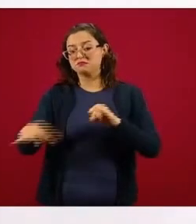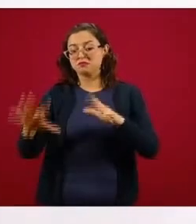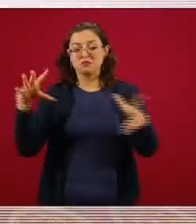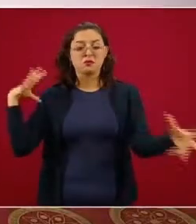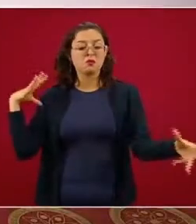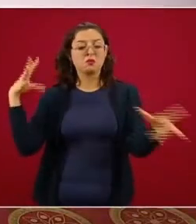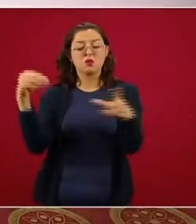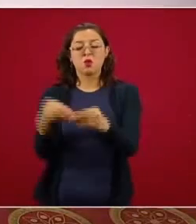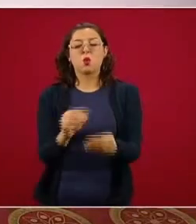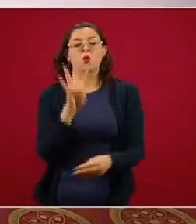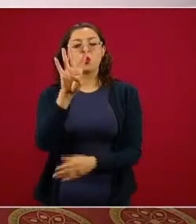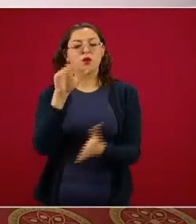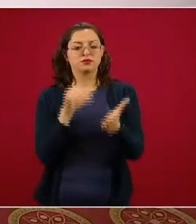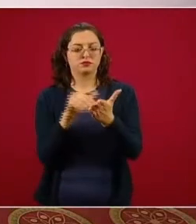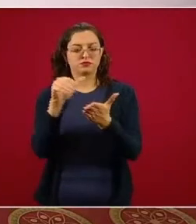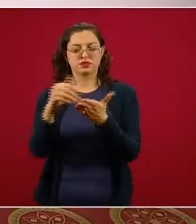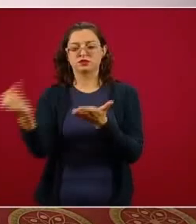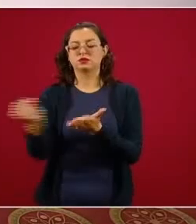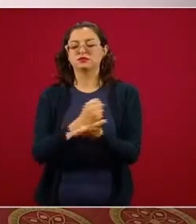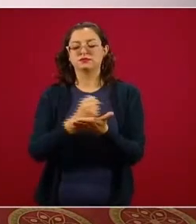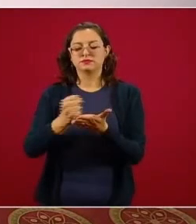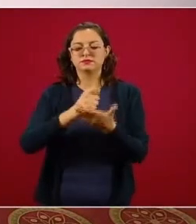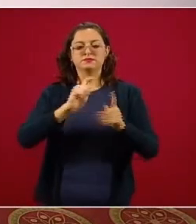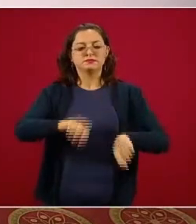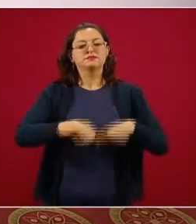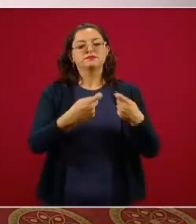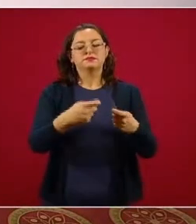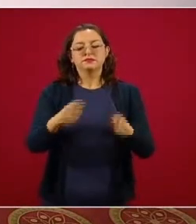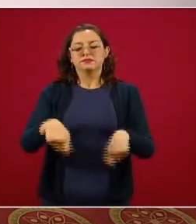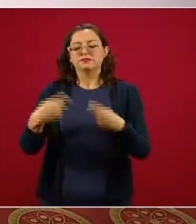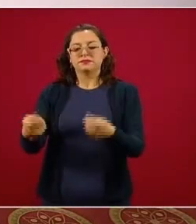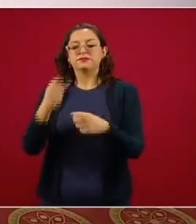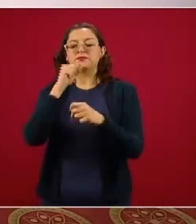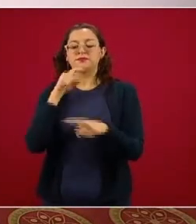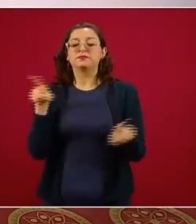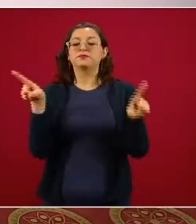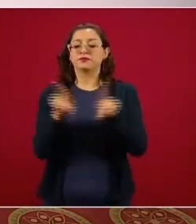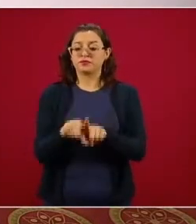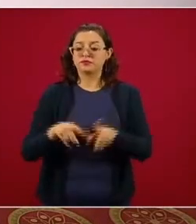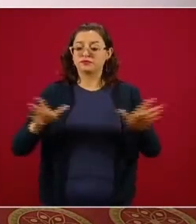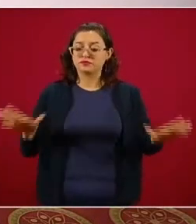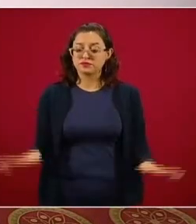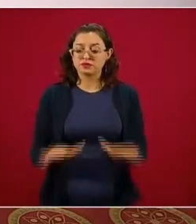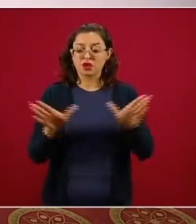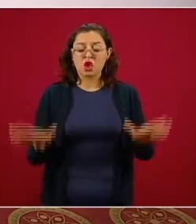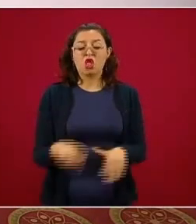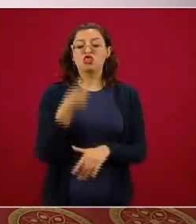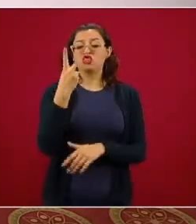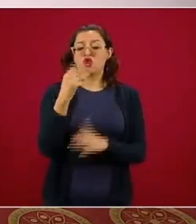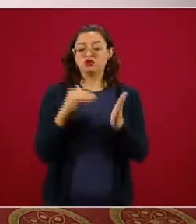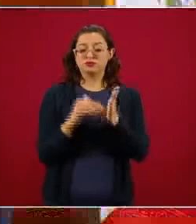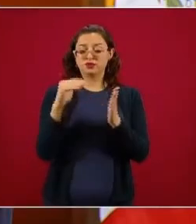4 millones. Se está impulsando la creación de 2 millones de empleos nuevos.